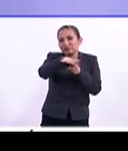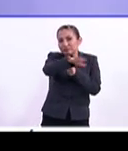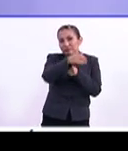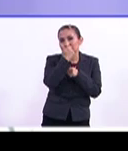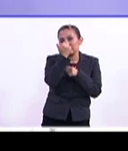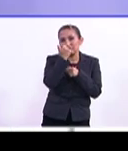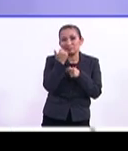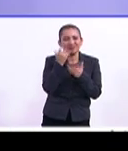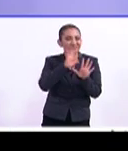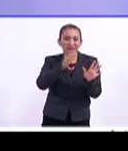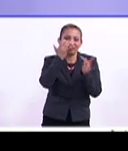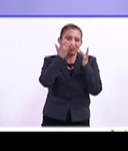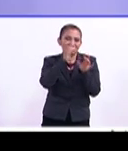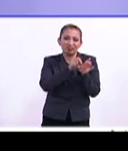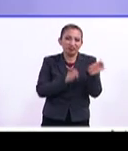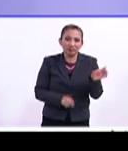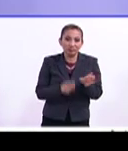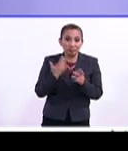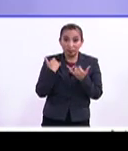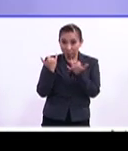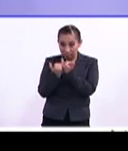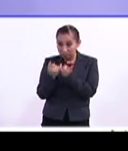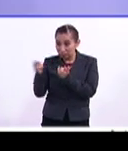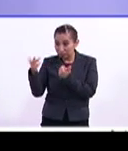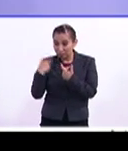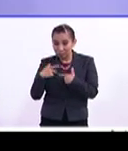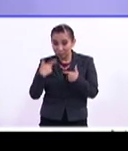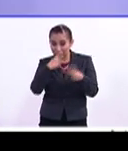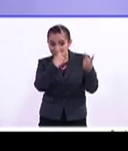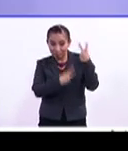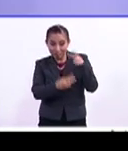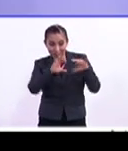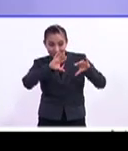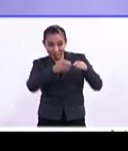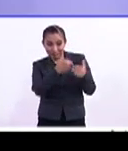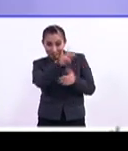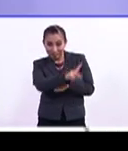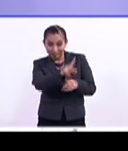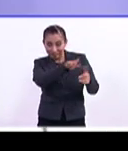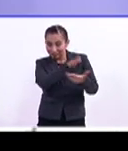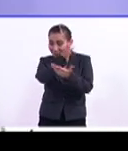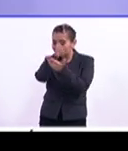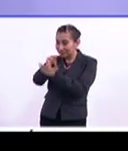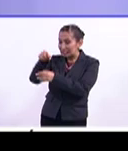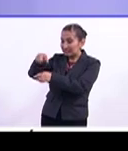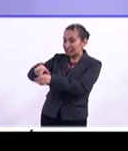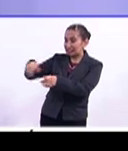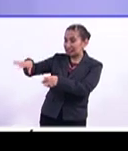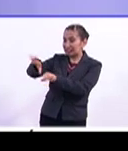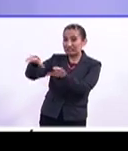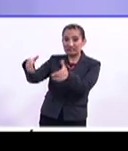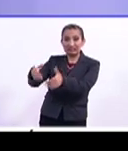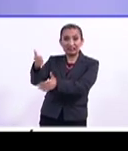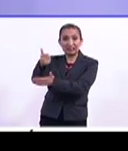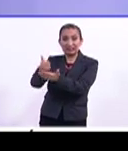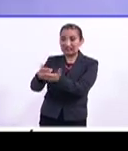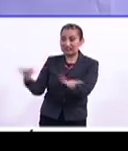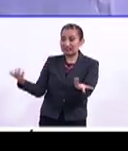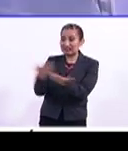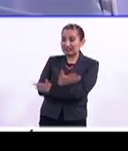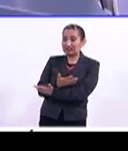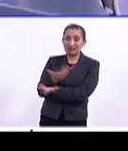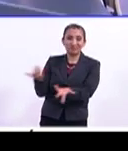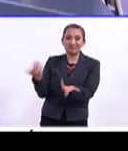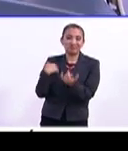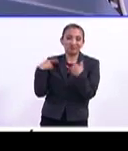impacto, ¿no? No es lo mismo alguien que viene de una comunidad rural y se tiene que insertar en una comunidad